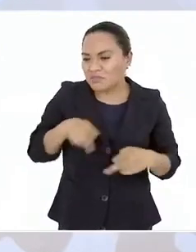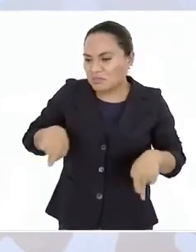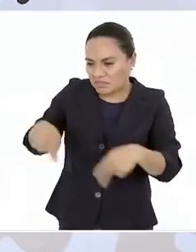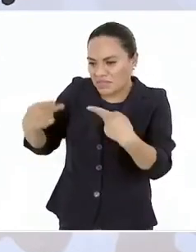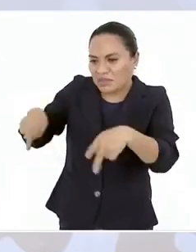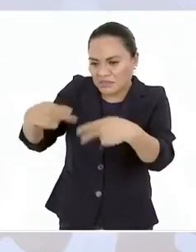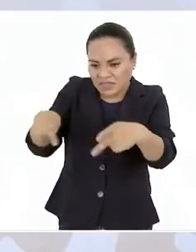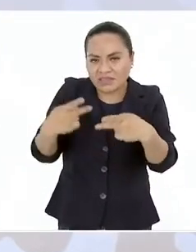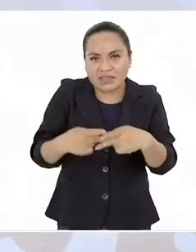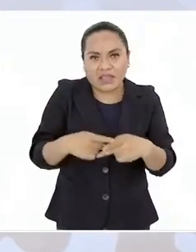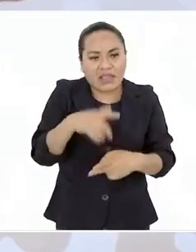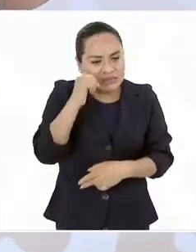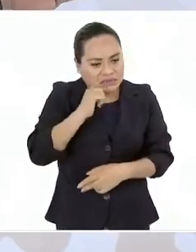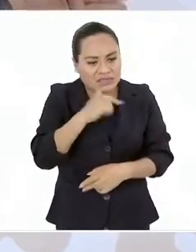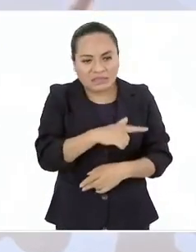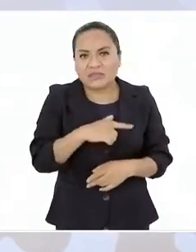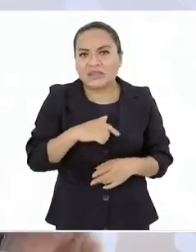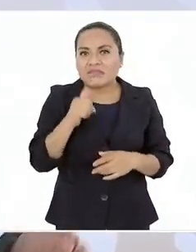puertas